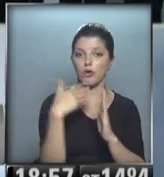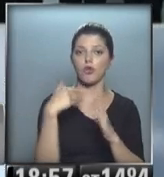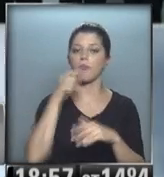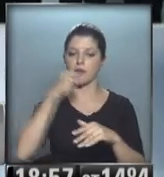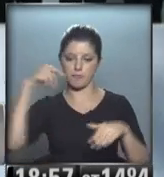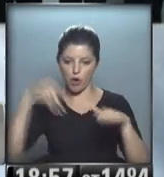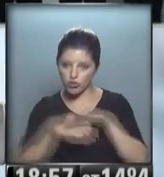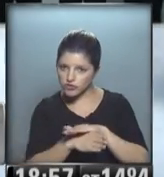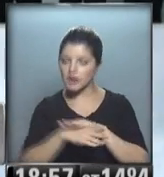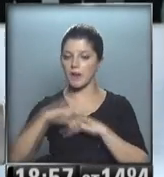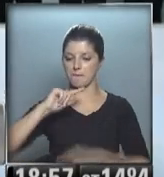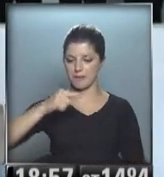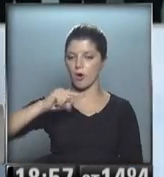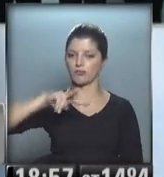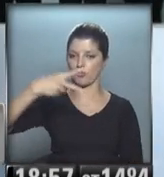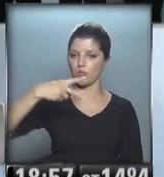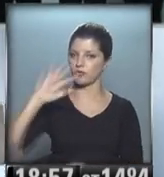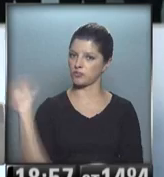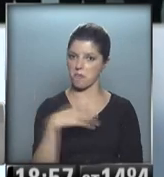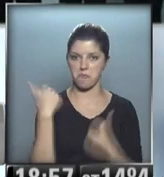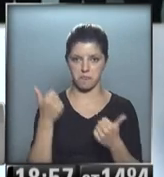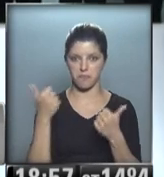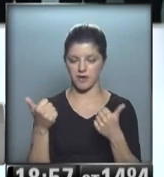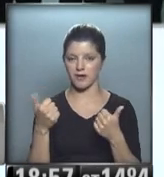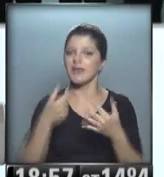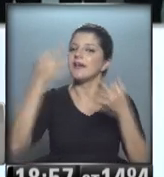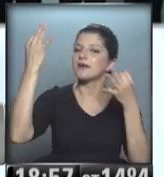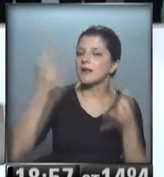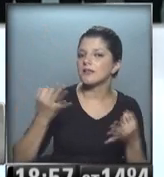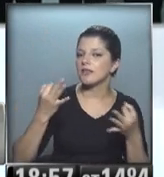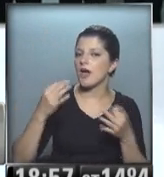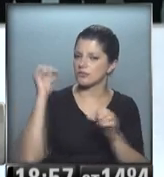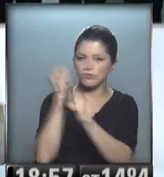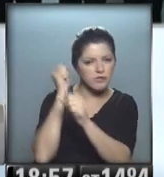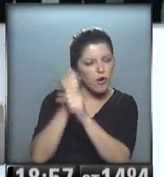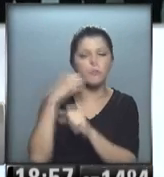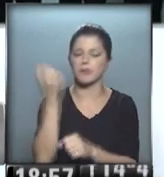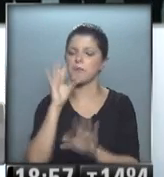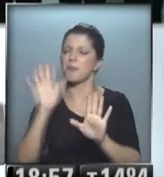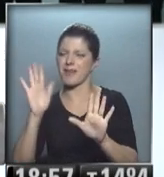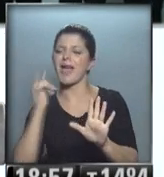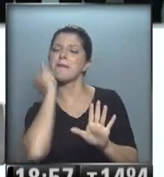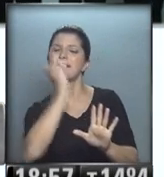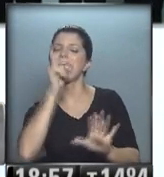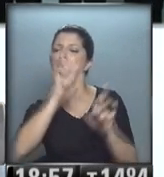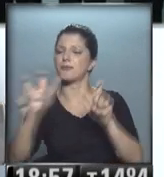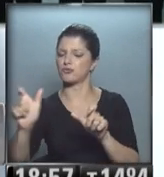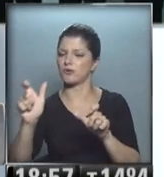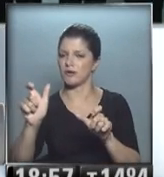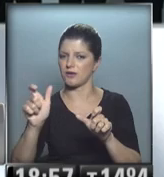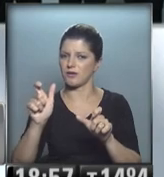cocheras, primero y segundo piso, y realmente haciendo trabajos muy importantes. Explicarles a la gente en qué